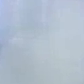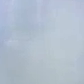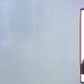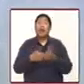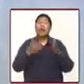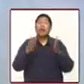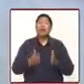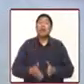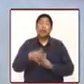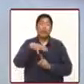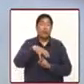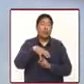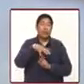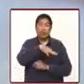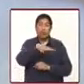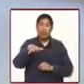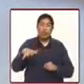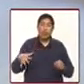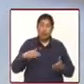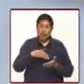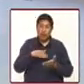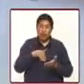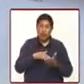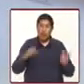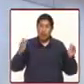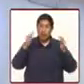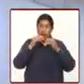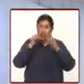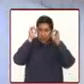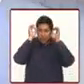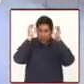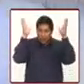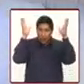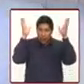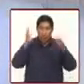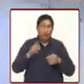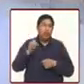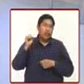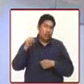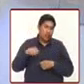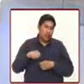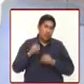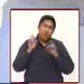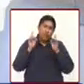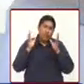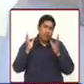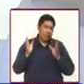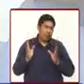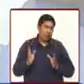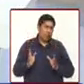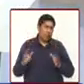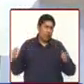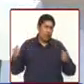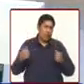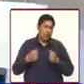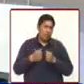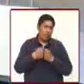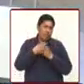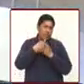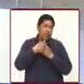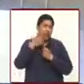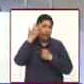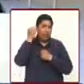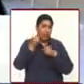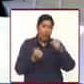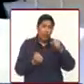Vecinos de San Pedro esta mañana se llevaron un tremendo susto. Es lamentable este accidente de tránsito que se ha registrado, lamentablemente por el estado